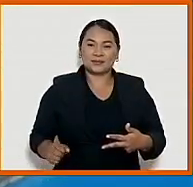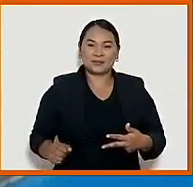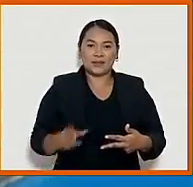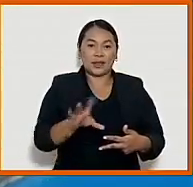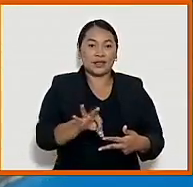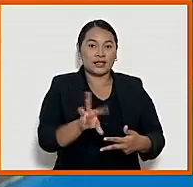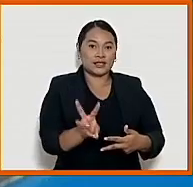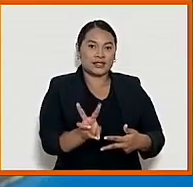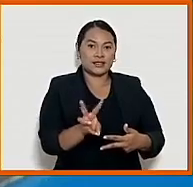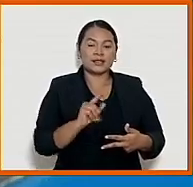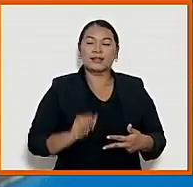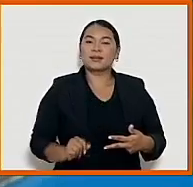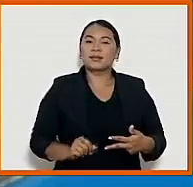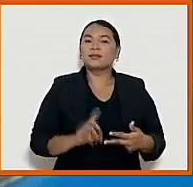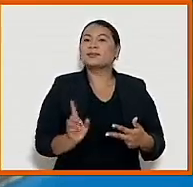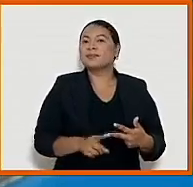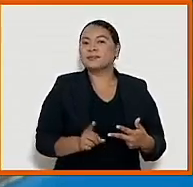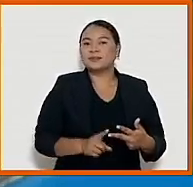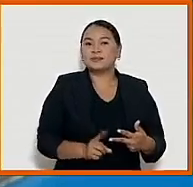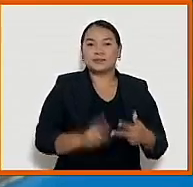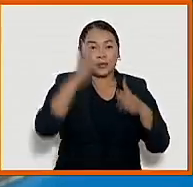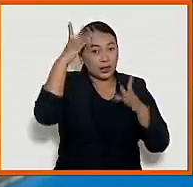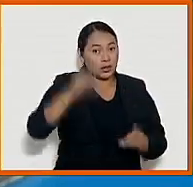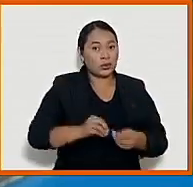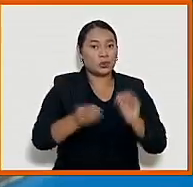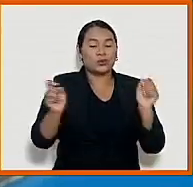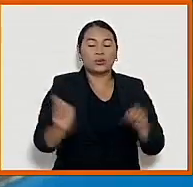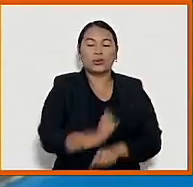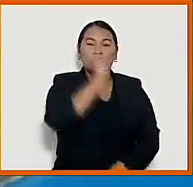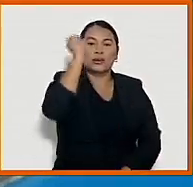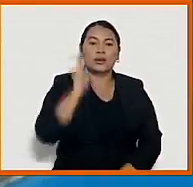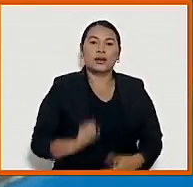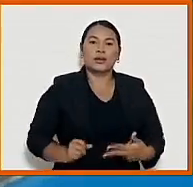96, tercer y decisivo número ganador.